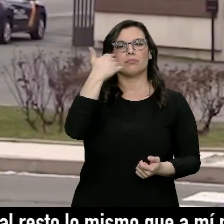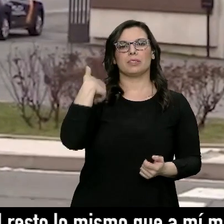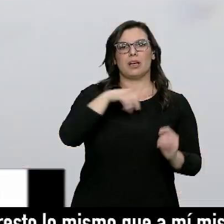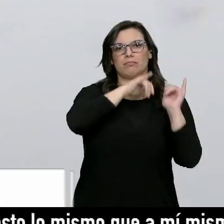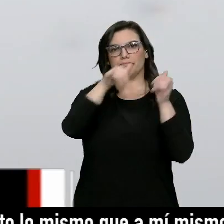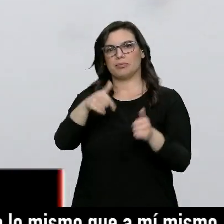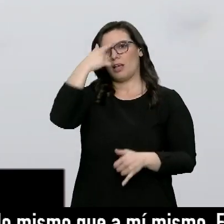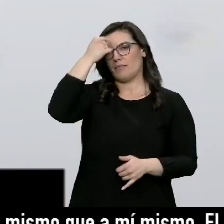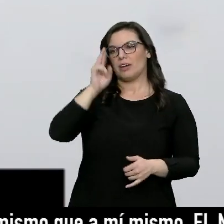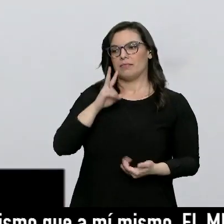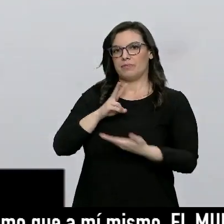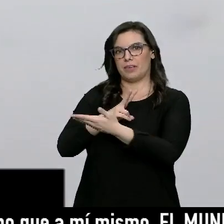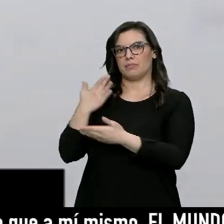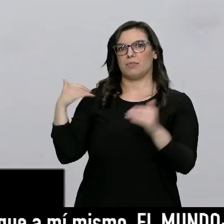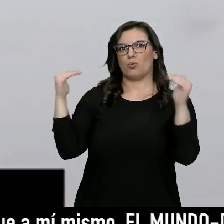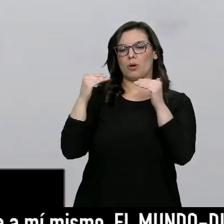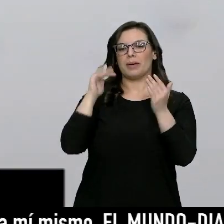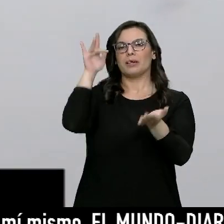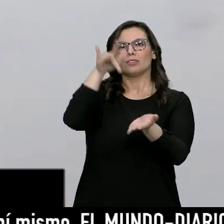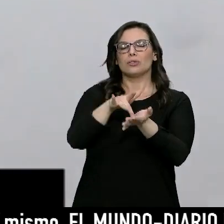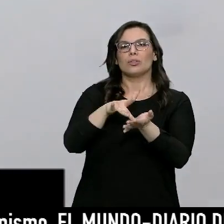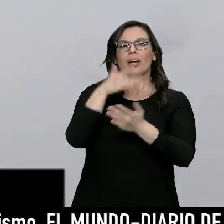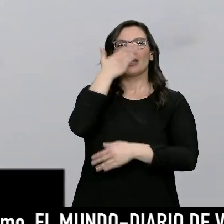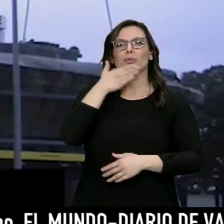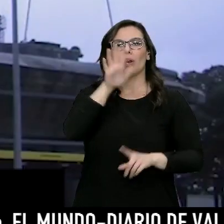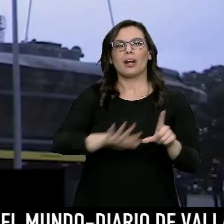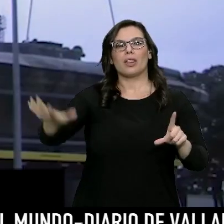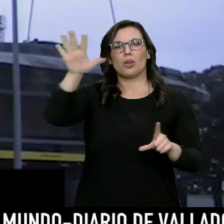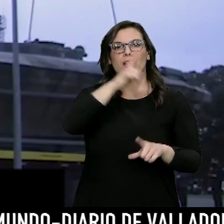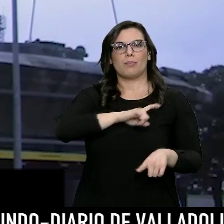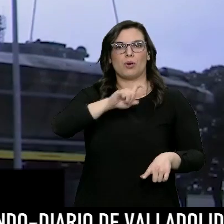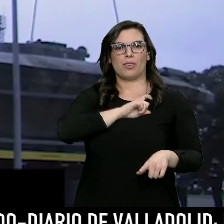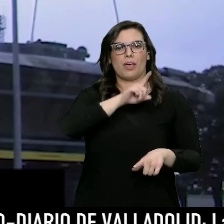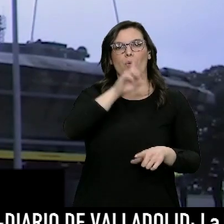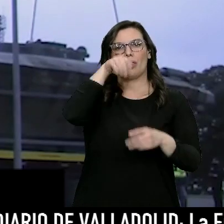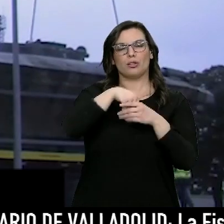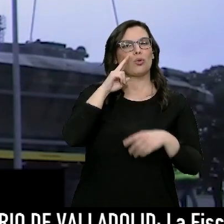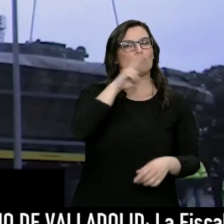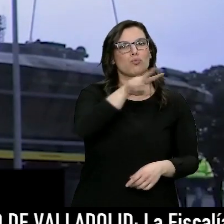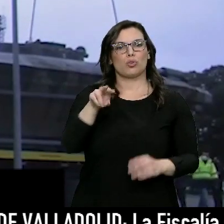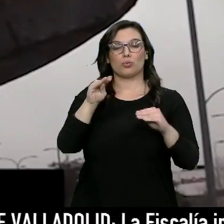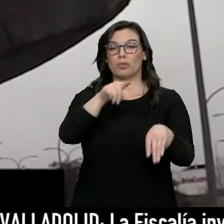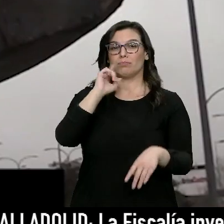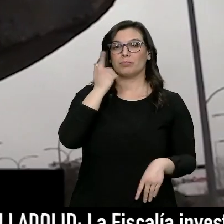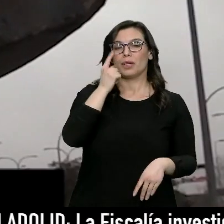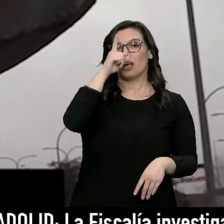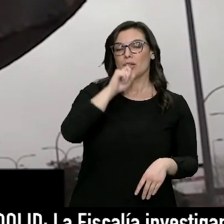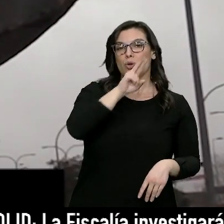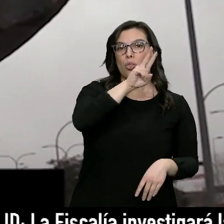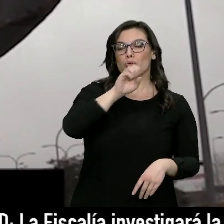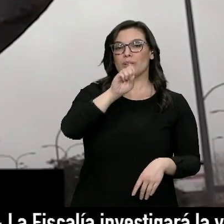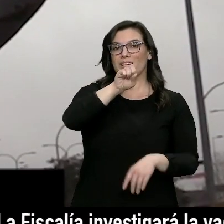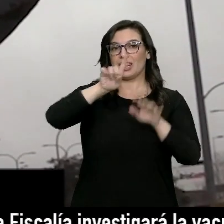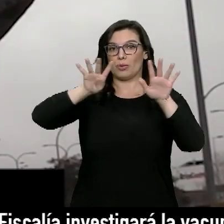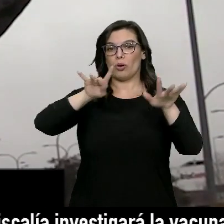el que llegaba este jueves a la Escuela Nacional de Policía, donde pasará a formar parte de su museo. Fue interceptado en el año